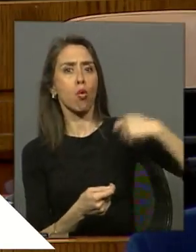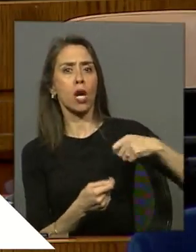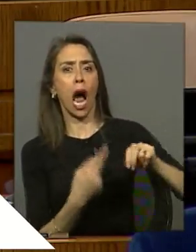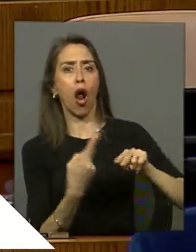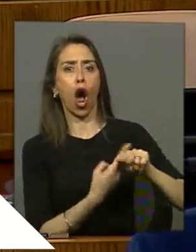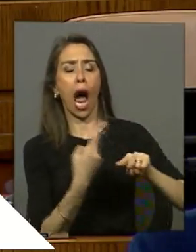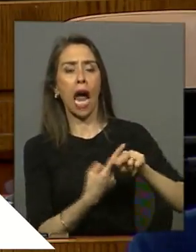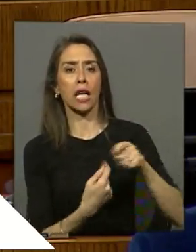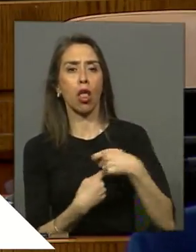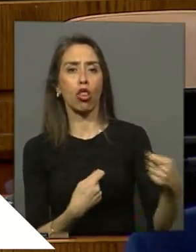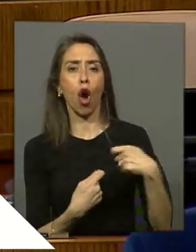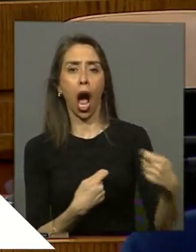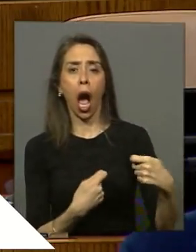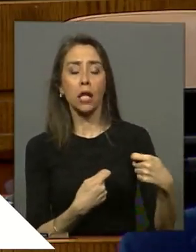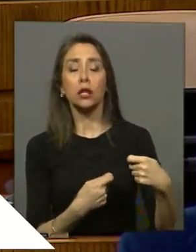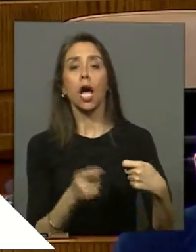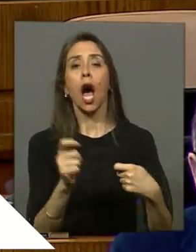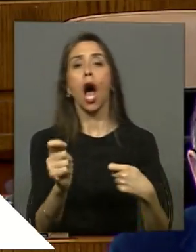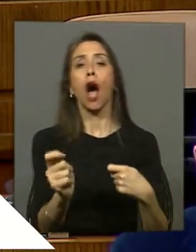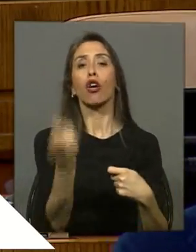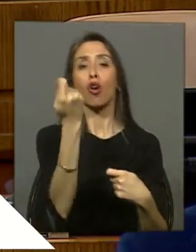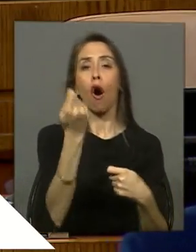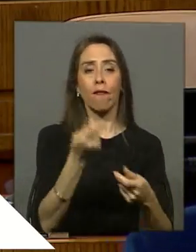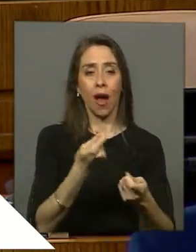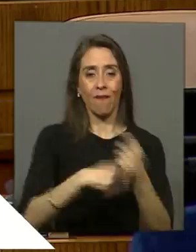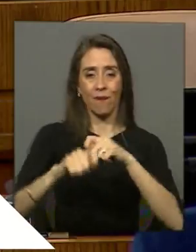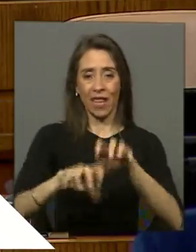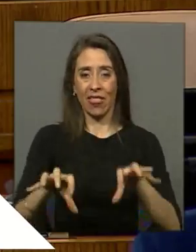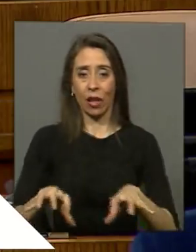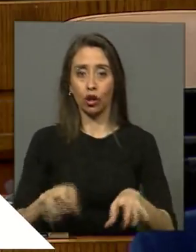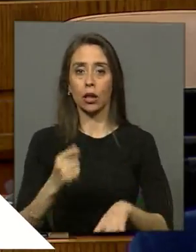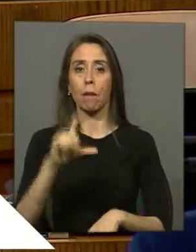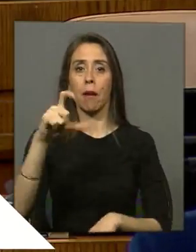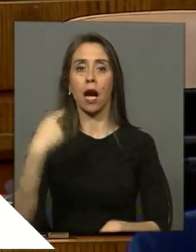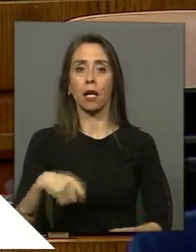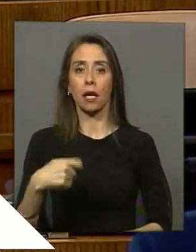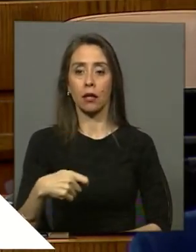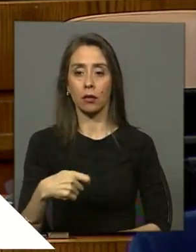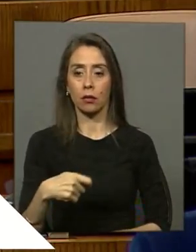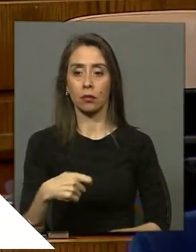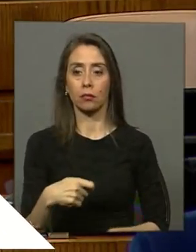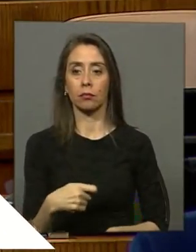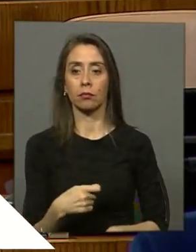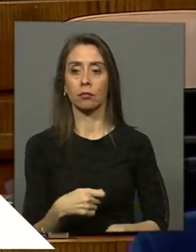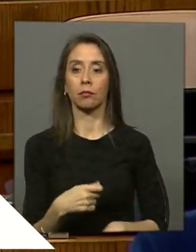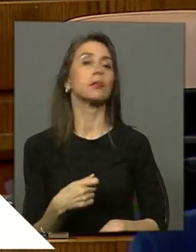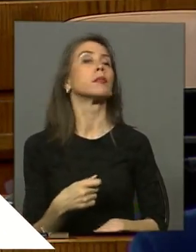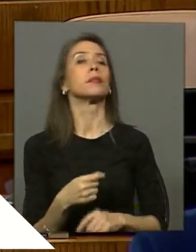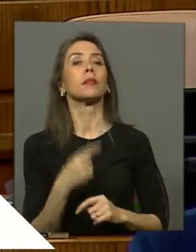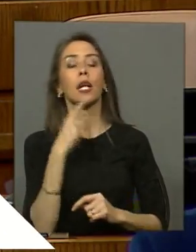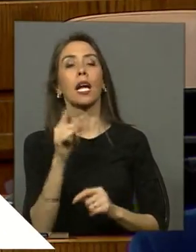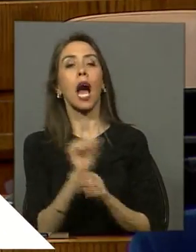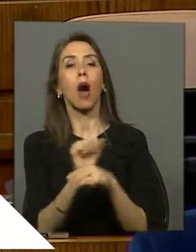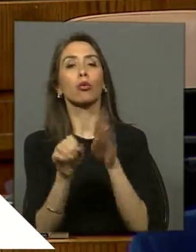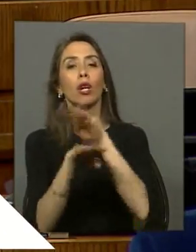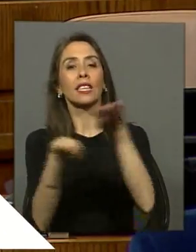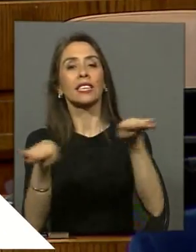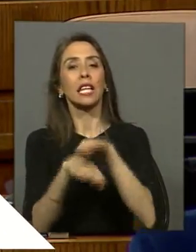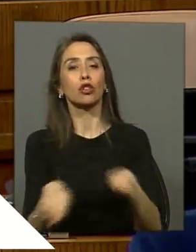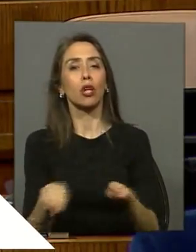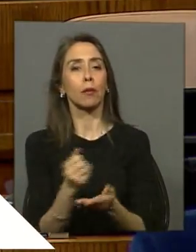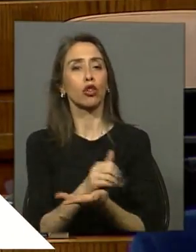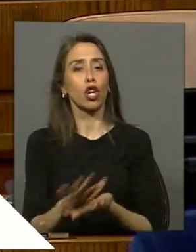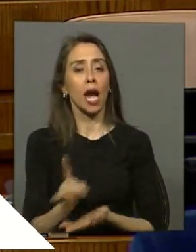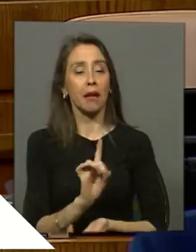que la gratuidad el estacionamiento si eso es la verdad que no existe me parece que es una falacia plantear a los presidentes que van a haber estacionamientos gratuitos lo que va a